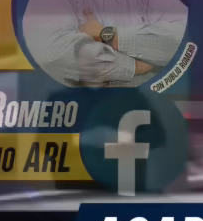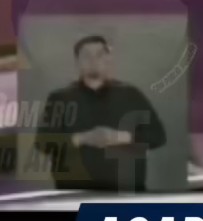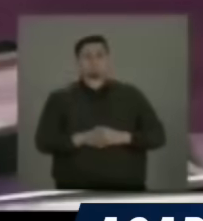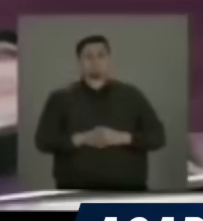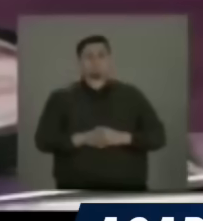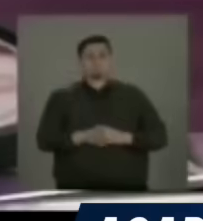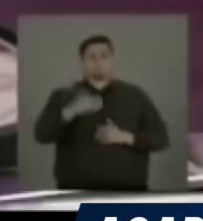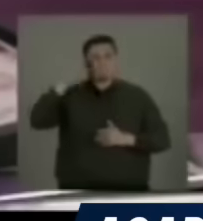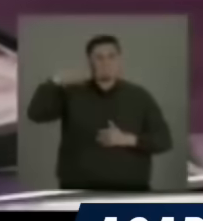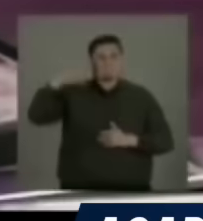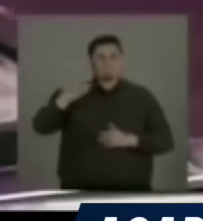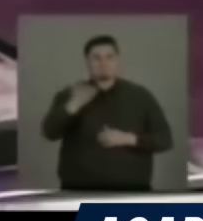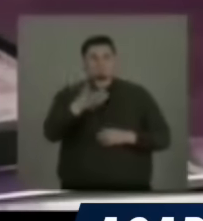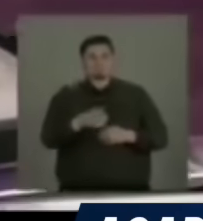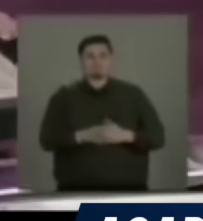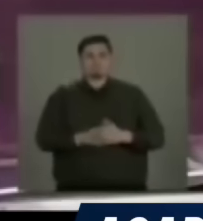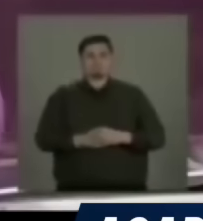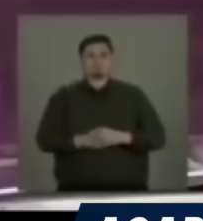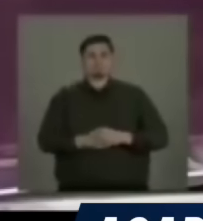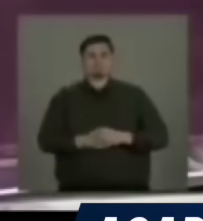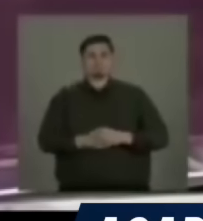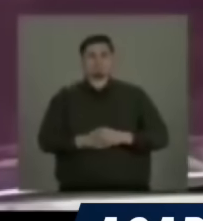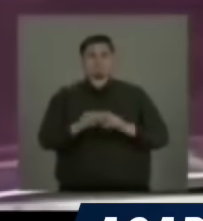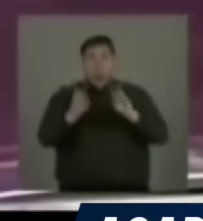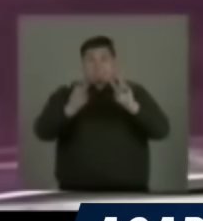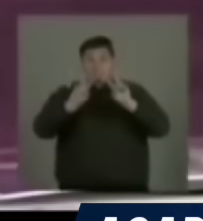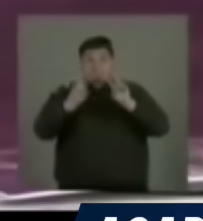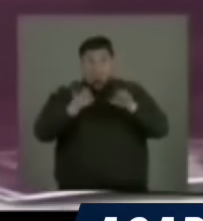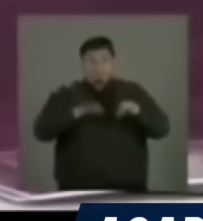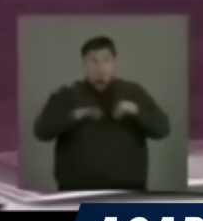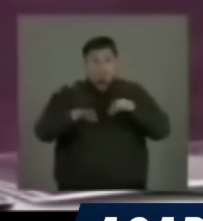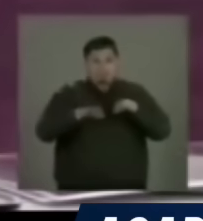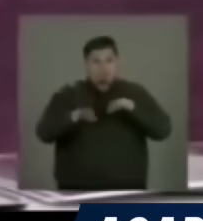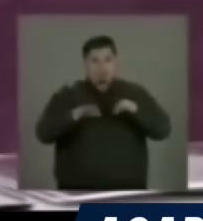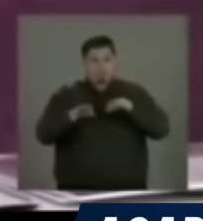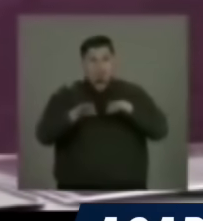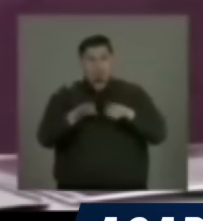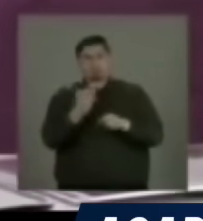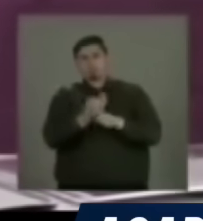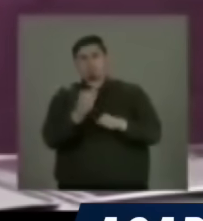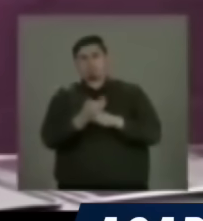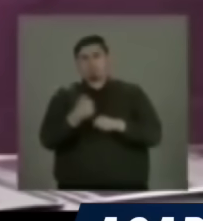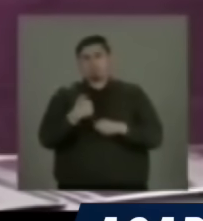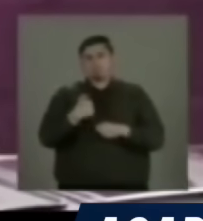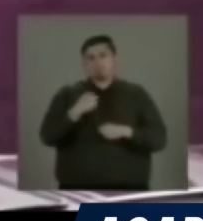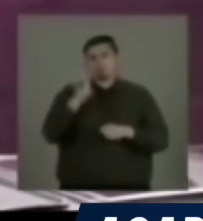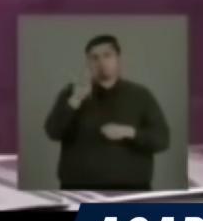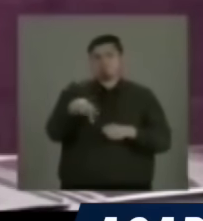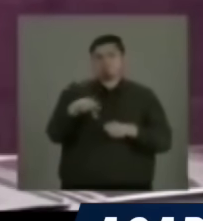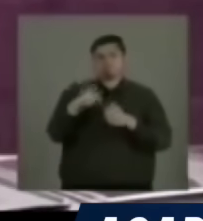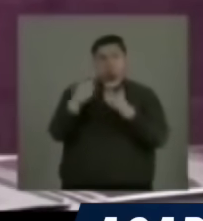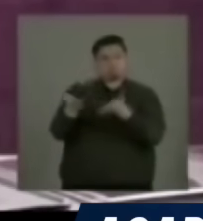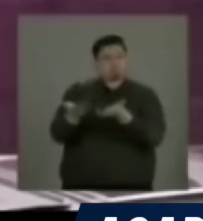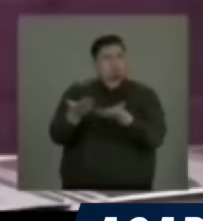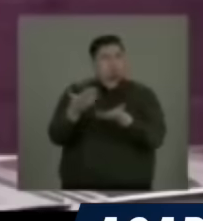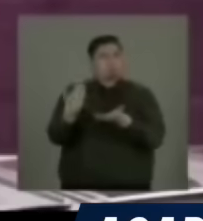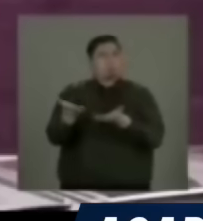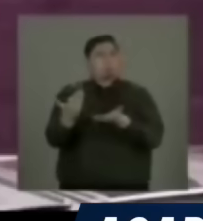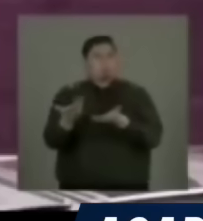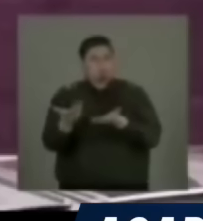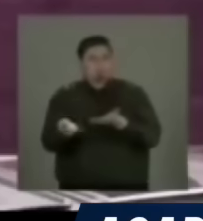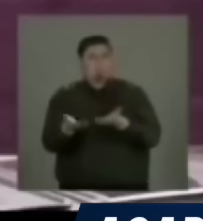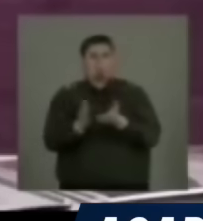Lemos tema de empleo Yo quiero entregarle al candidato Pablo Lemus un reconocimiento porque movimiento